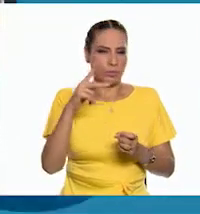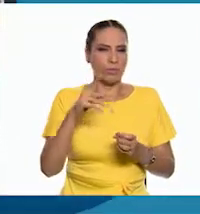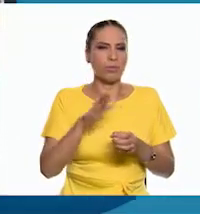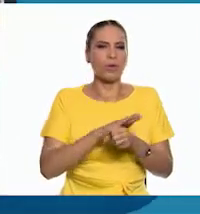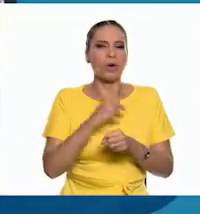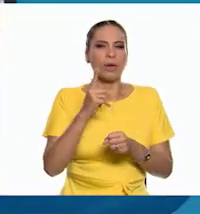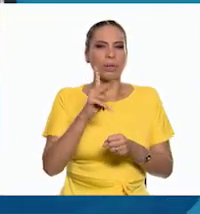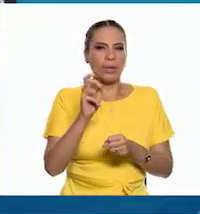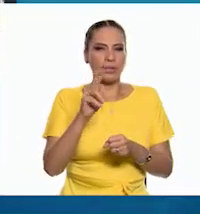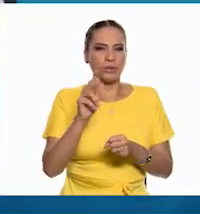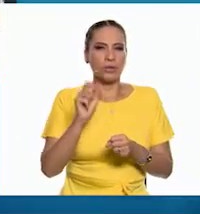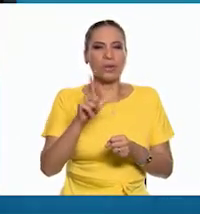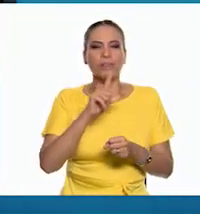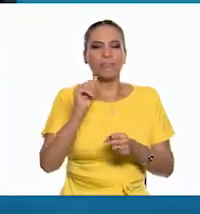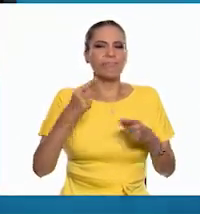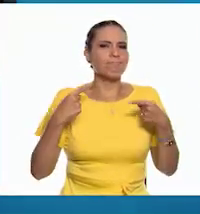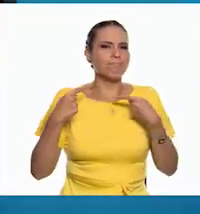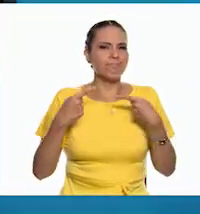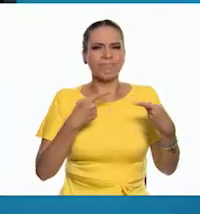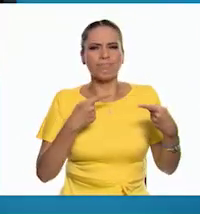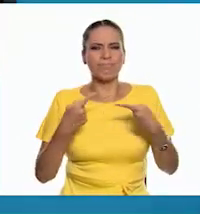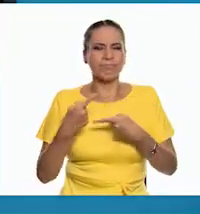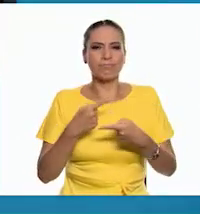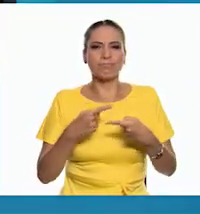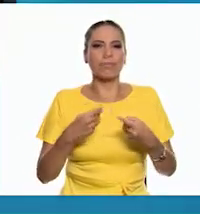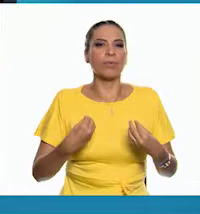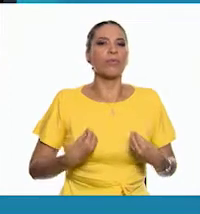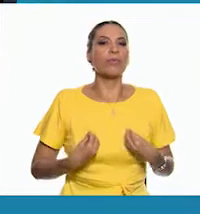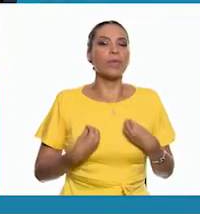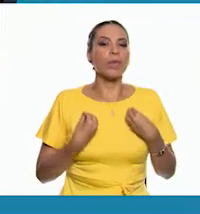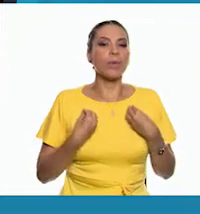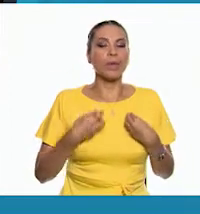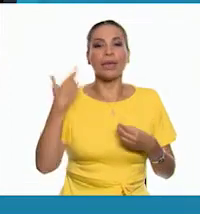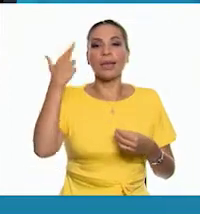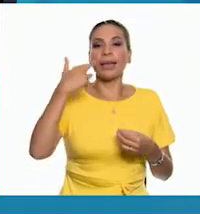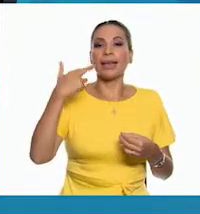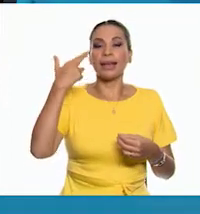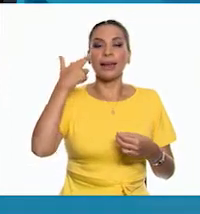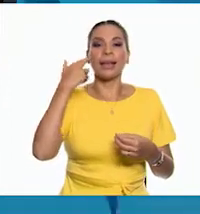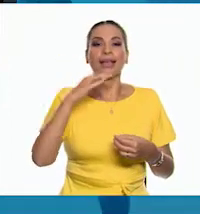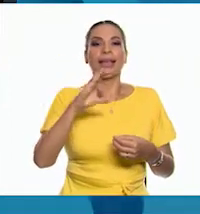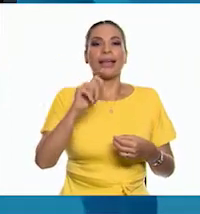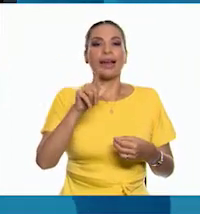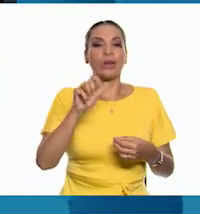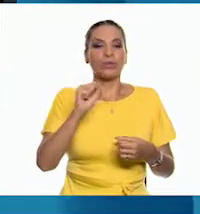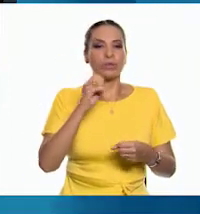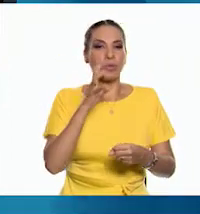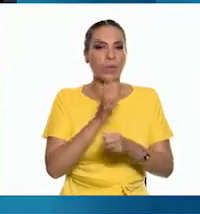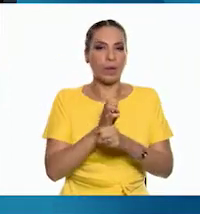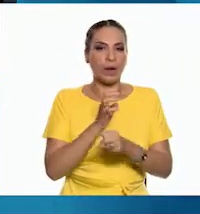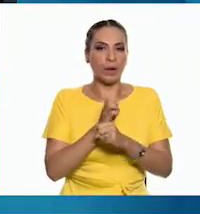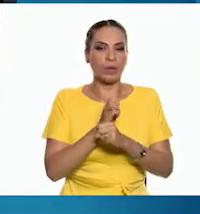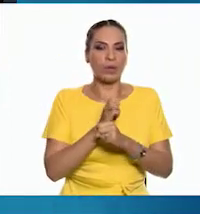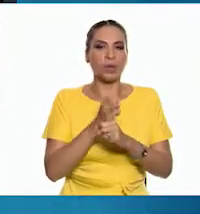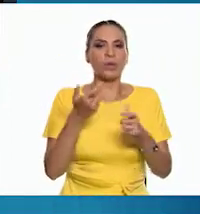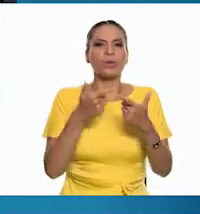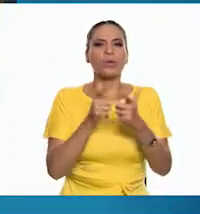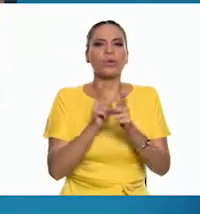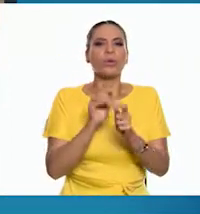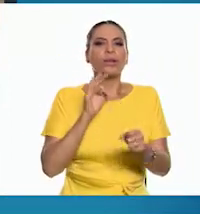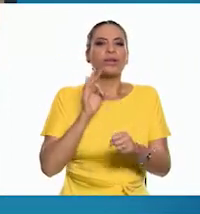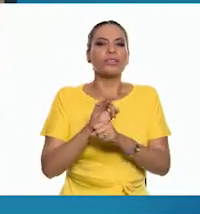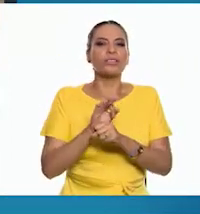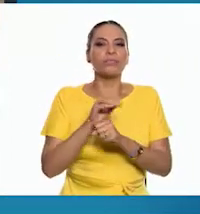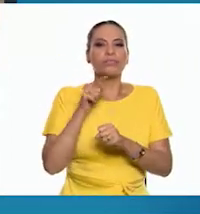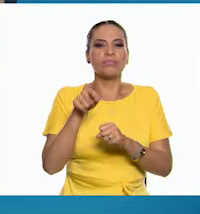a contradicciones que estaban viviendo el rey Carlos IV y las fuerzas que apoyaban